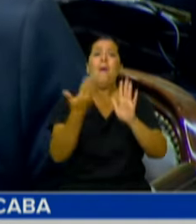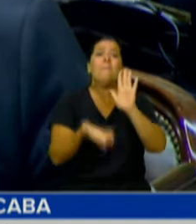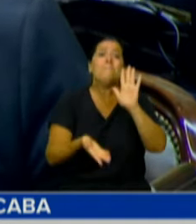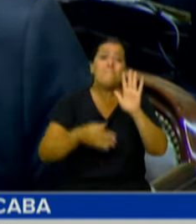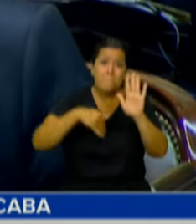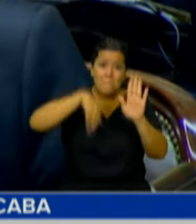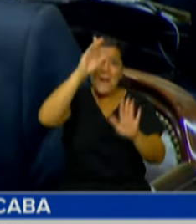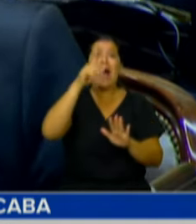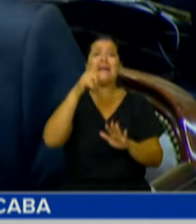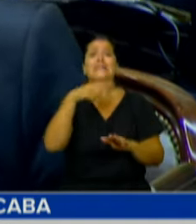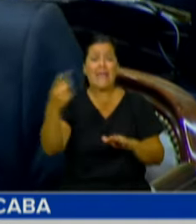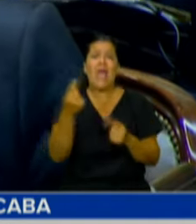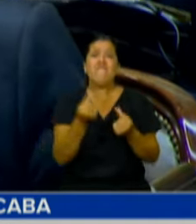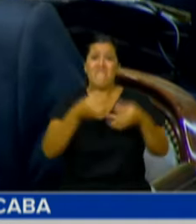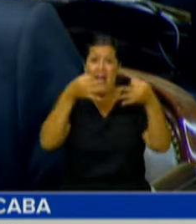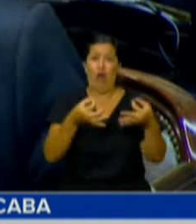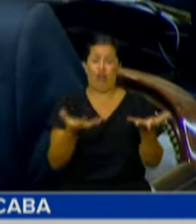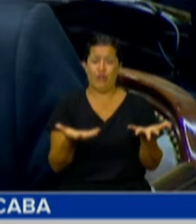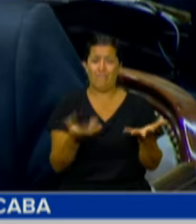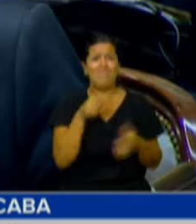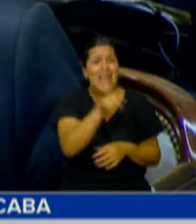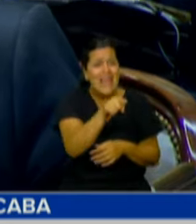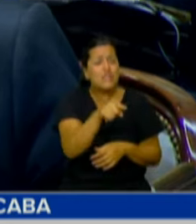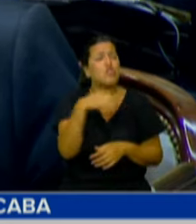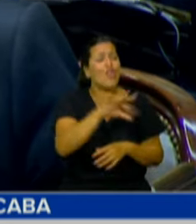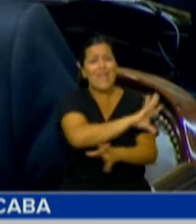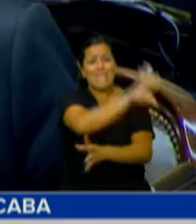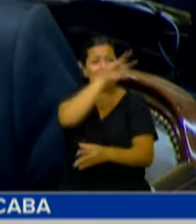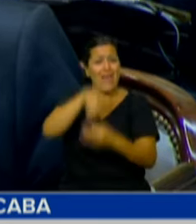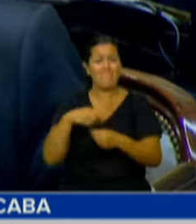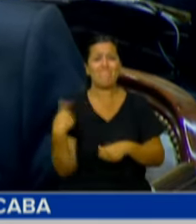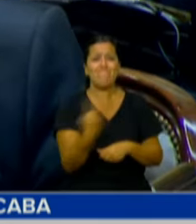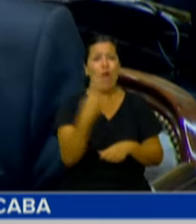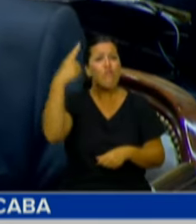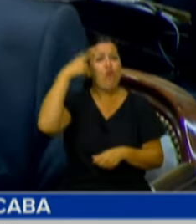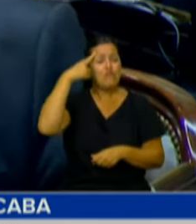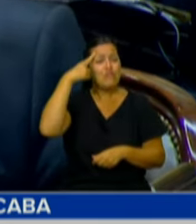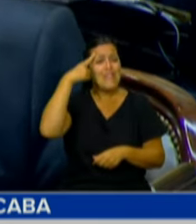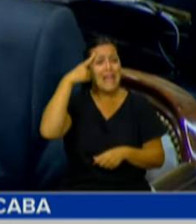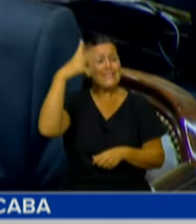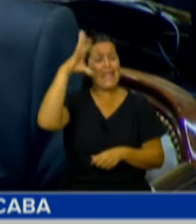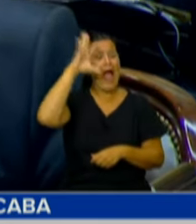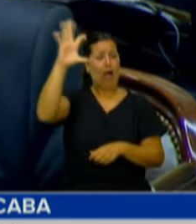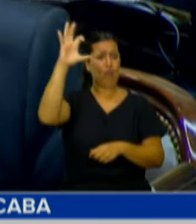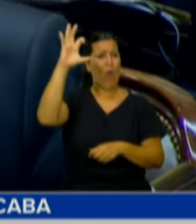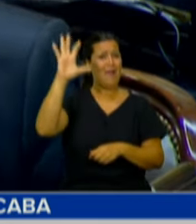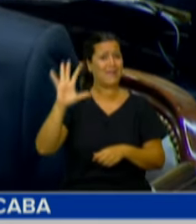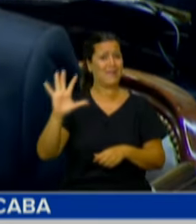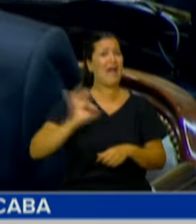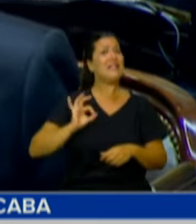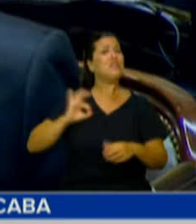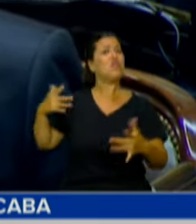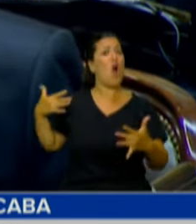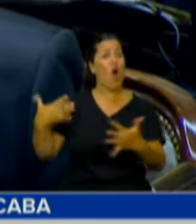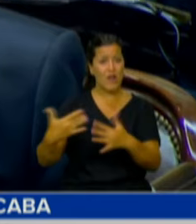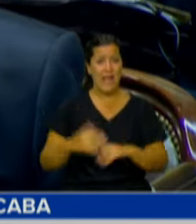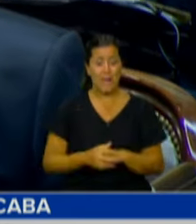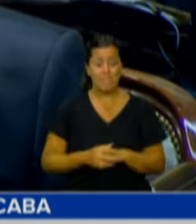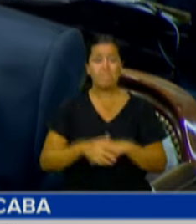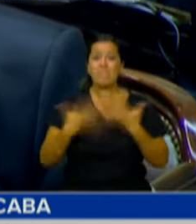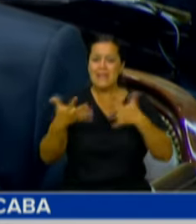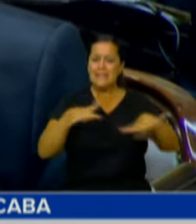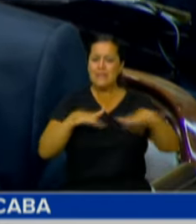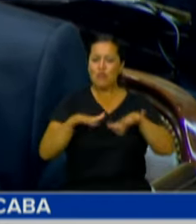usted quiere diferente del que imaginó el poder ejecutivo pero creo que